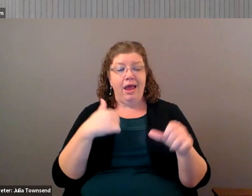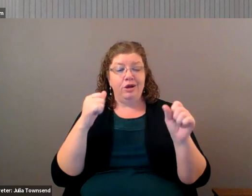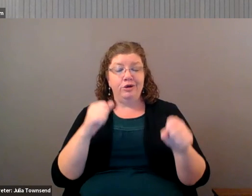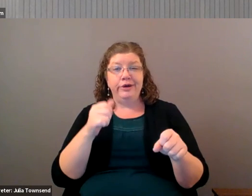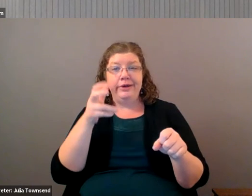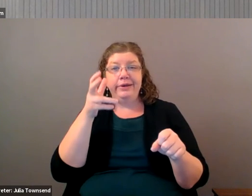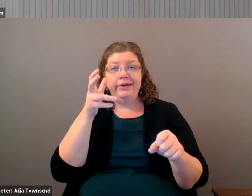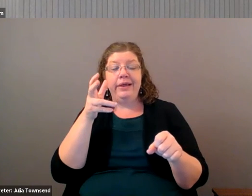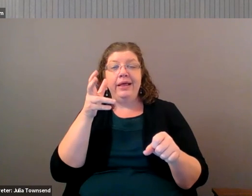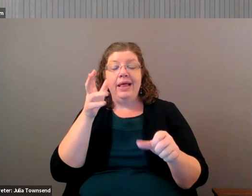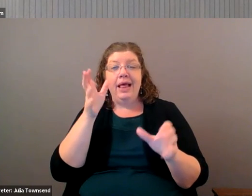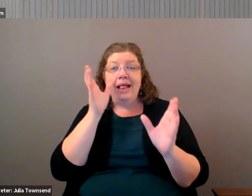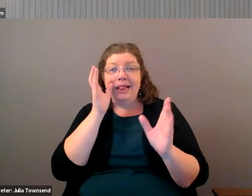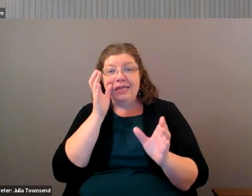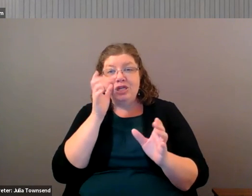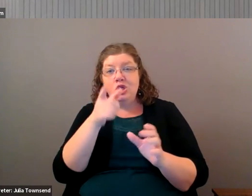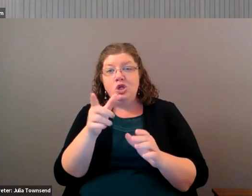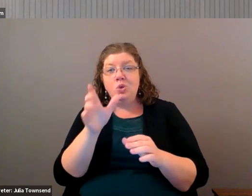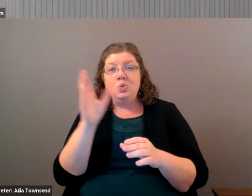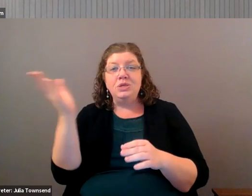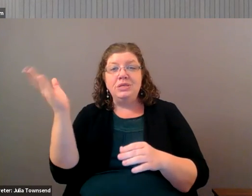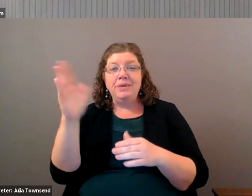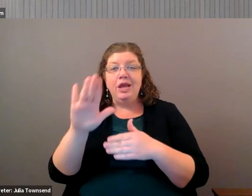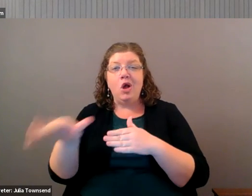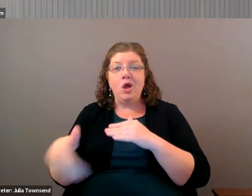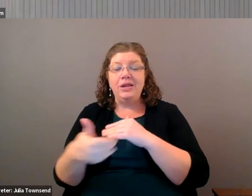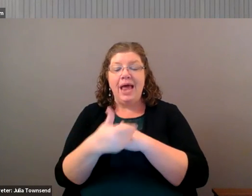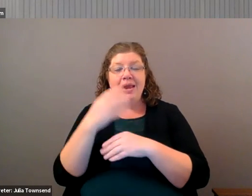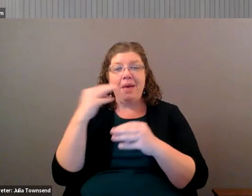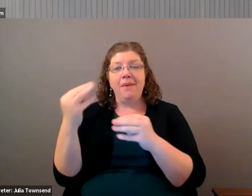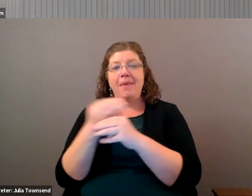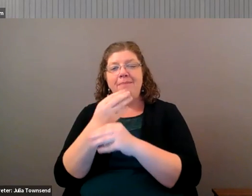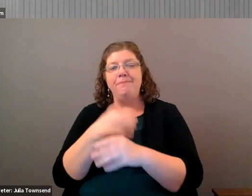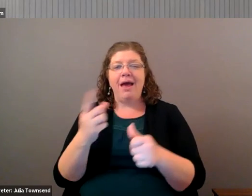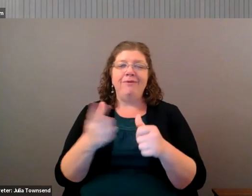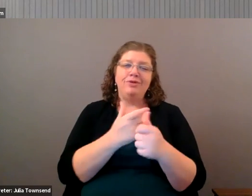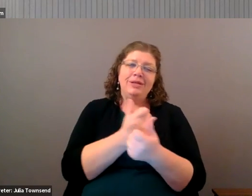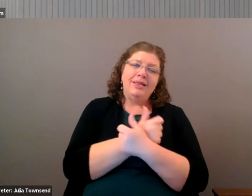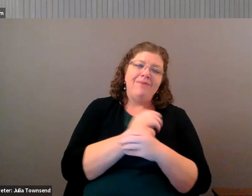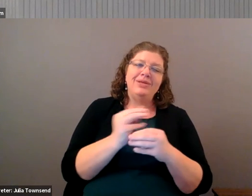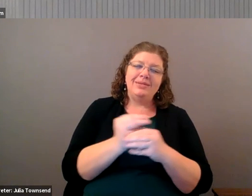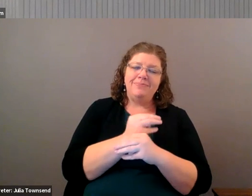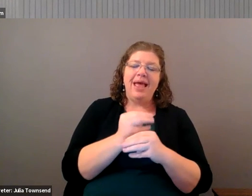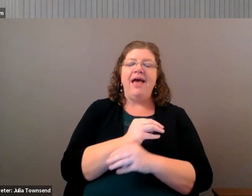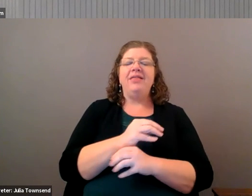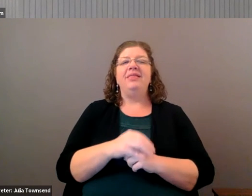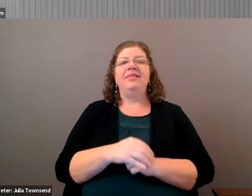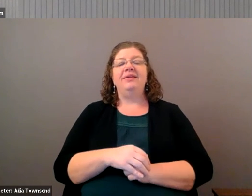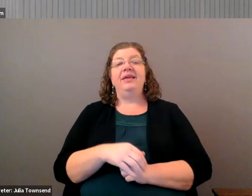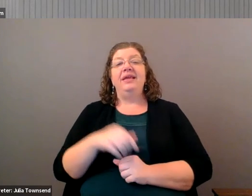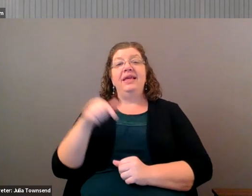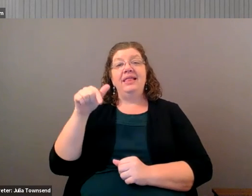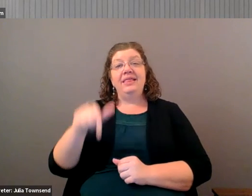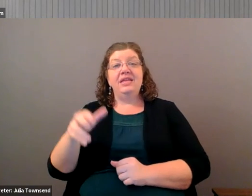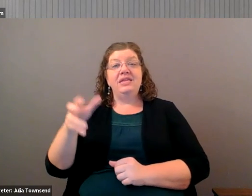escucharlos hablar acerca de matemáticas todo el día. Como ustedes saben, las matemáticas es mi primer amor. Y en esta noche de